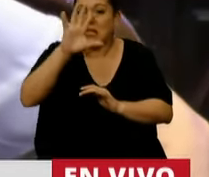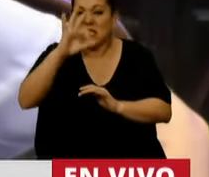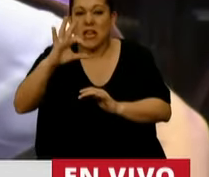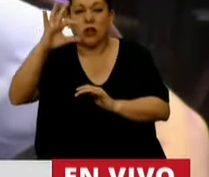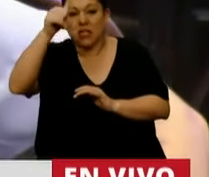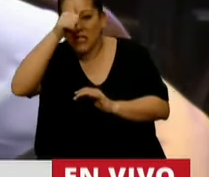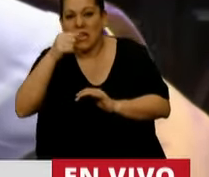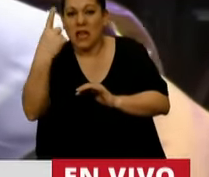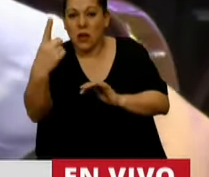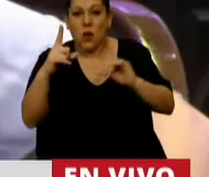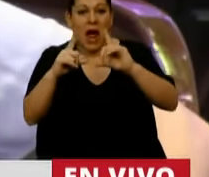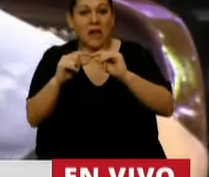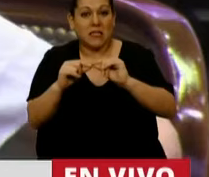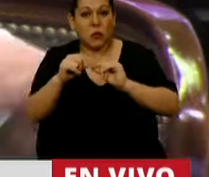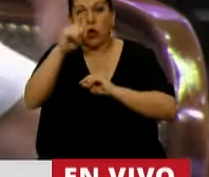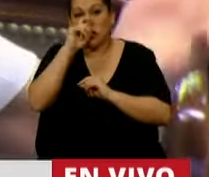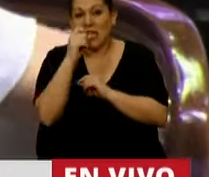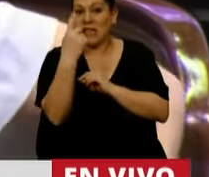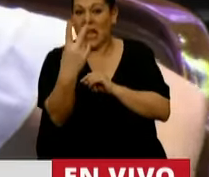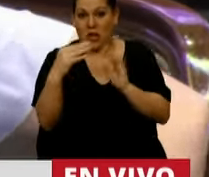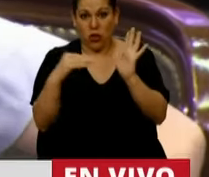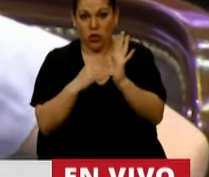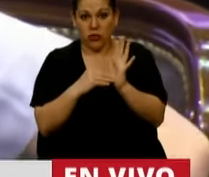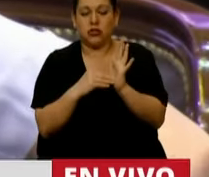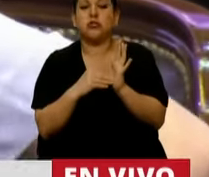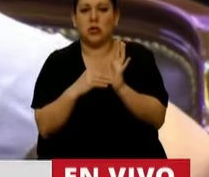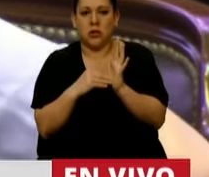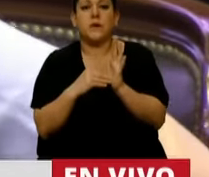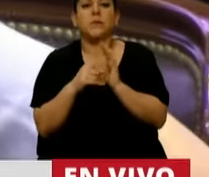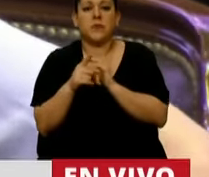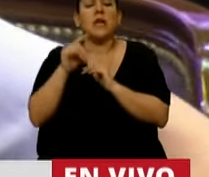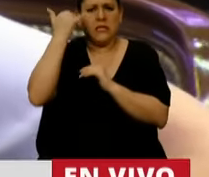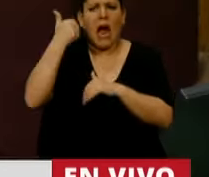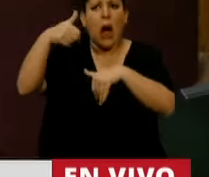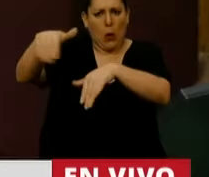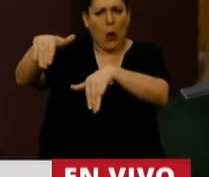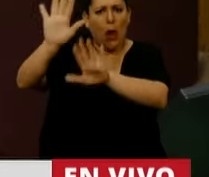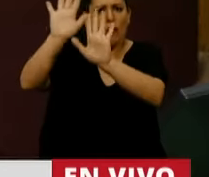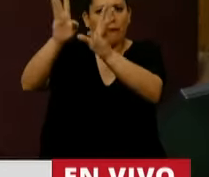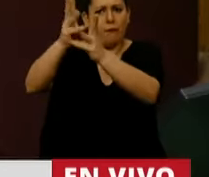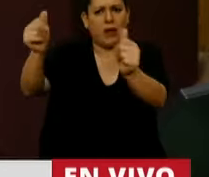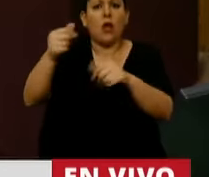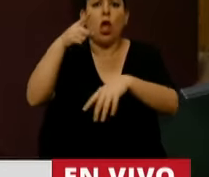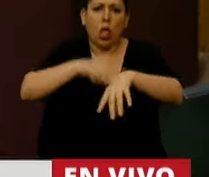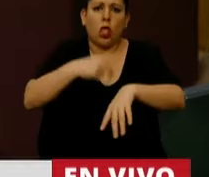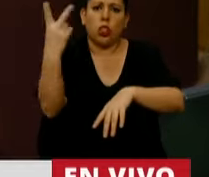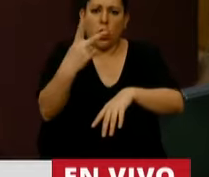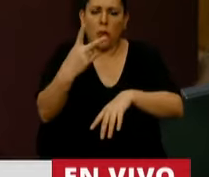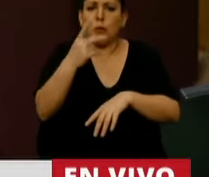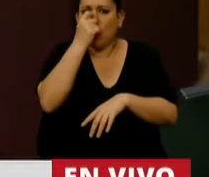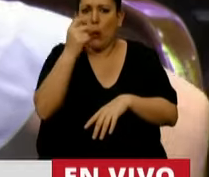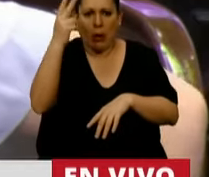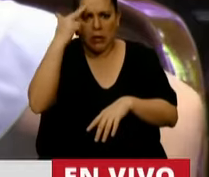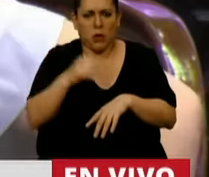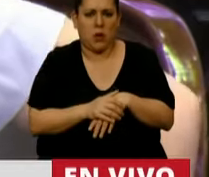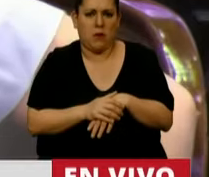26.061 tiene un artículo, el artículo 72, una de las leyes de diputada, la primera gestión. Si puede, y ya con esto termino. Dos minutos y